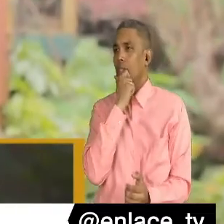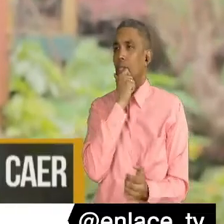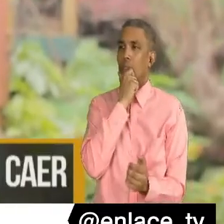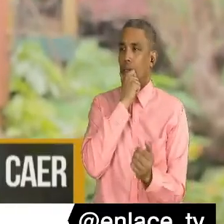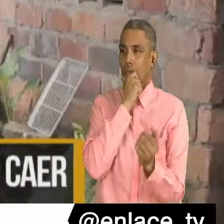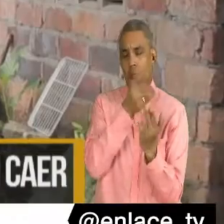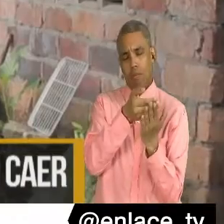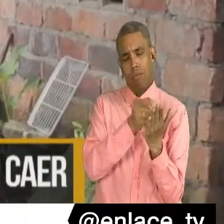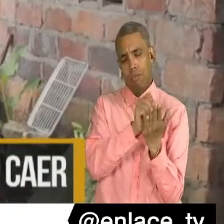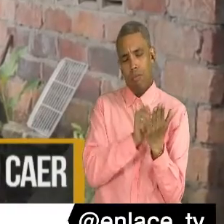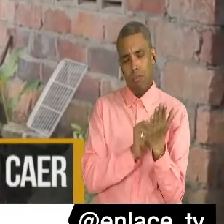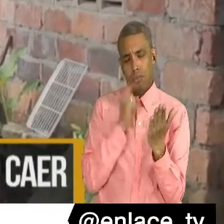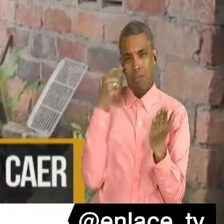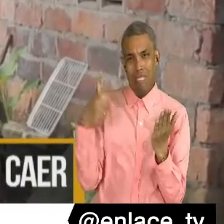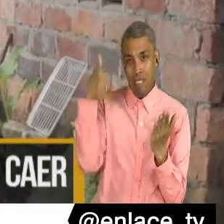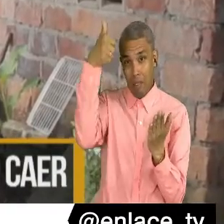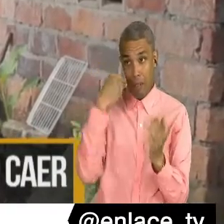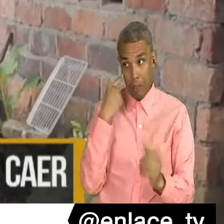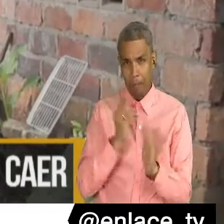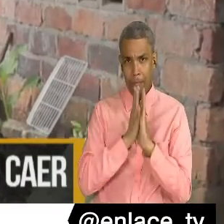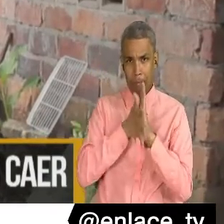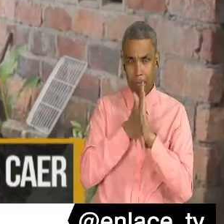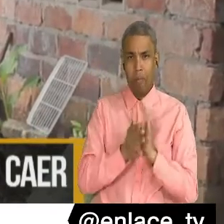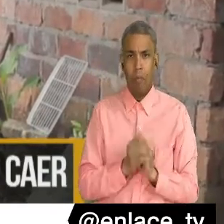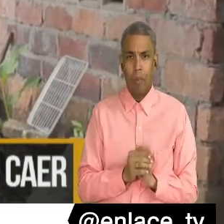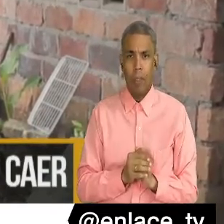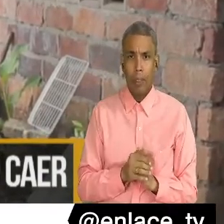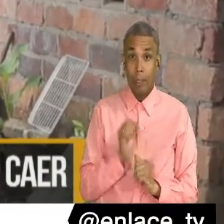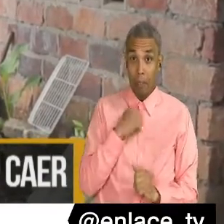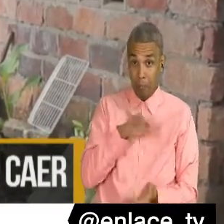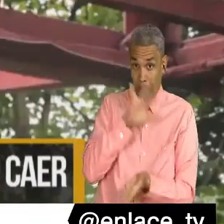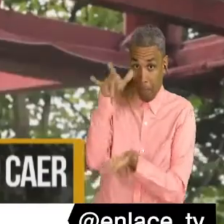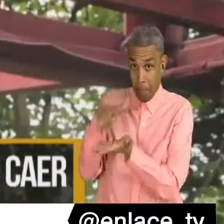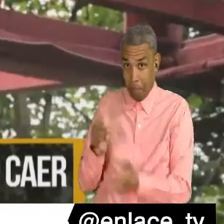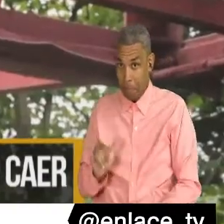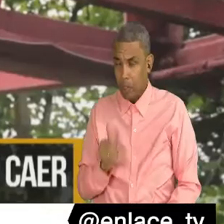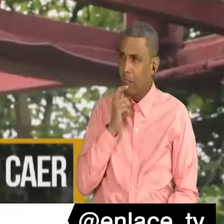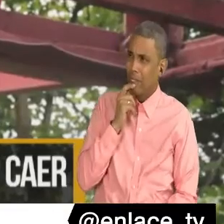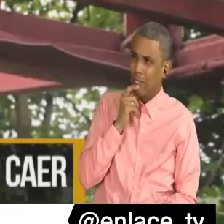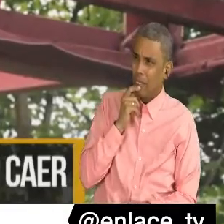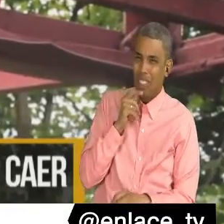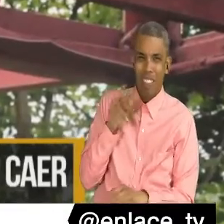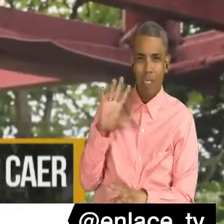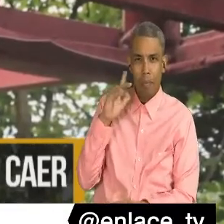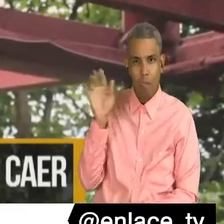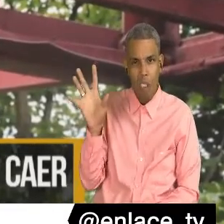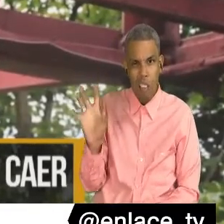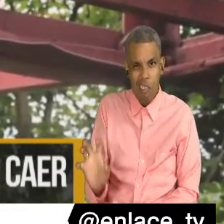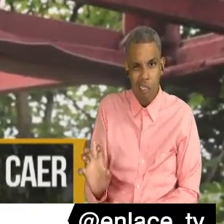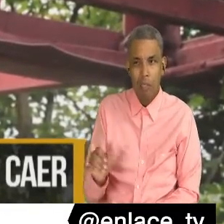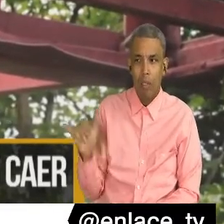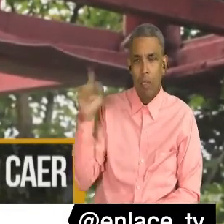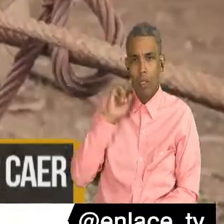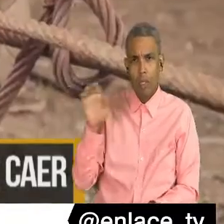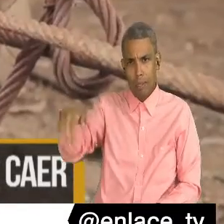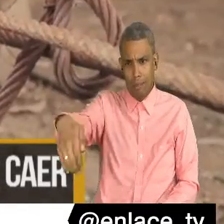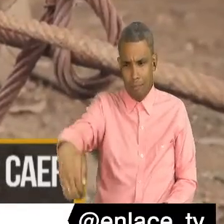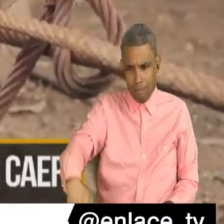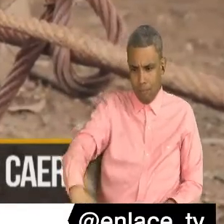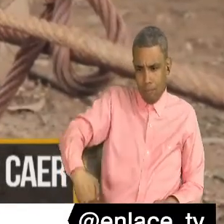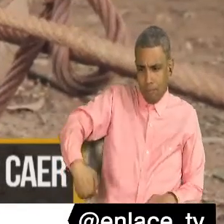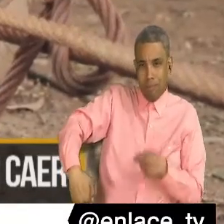la máquina. La máquina, como está en estado de abandono, ella se encuentra sostenida por una guaya de